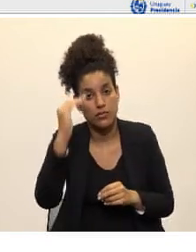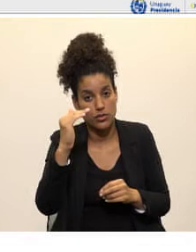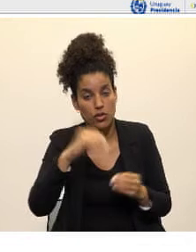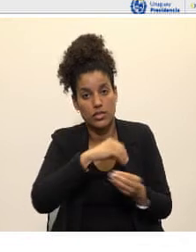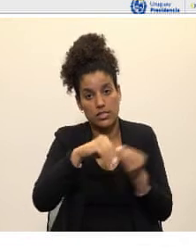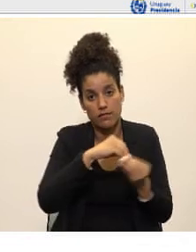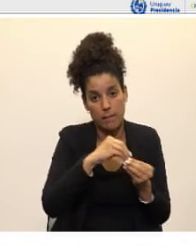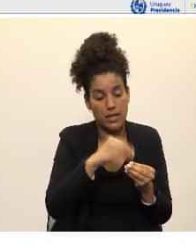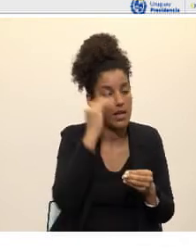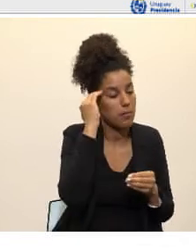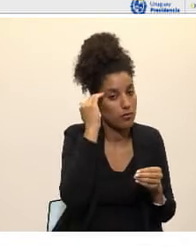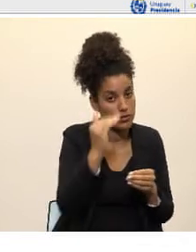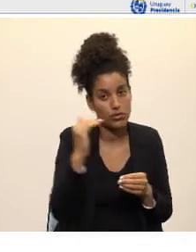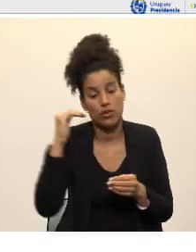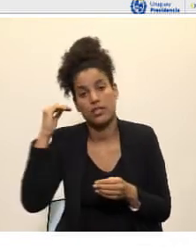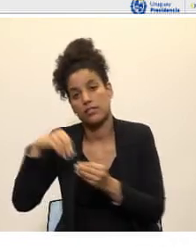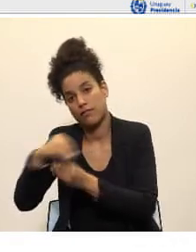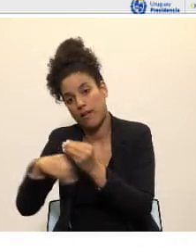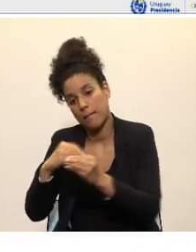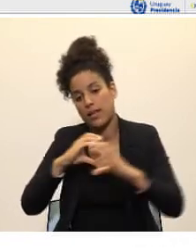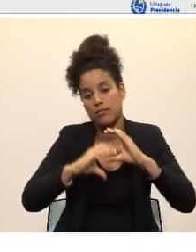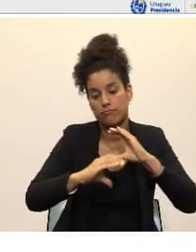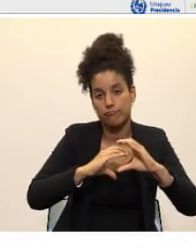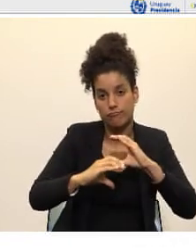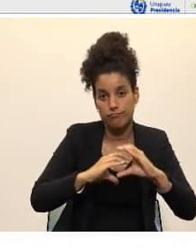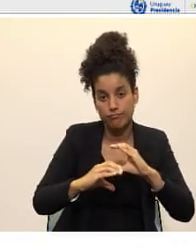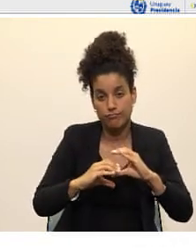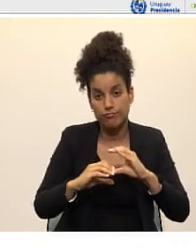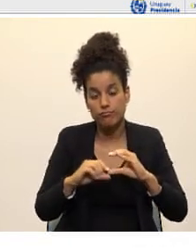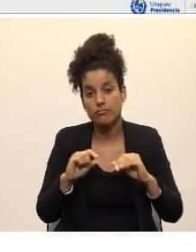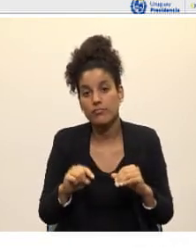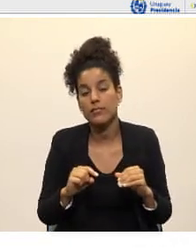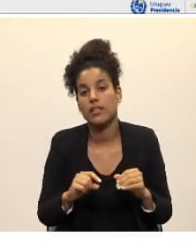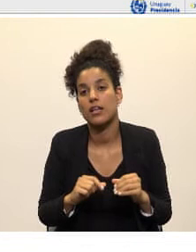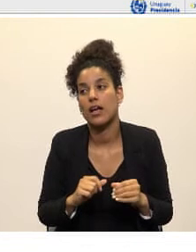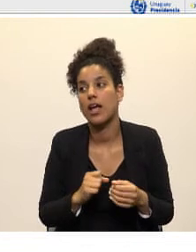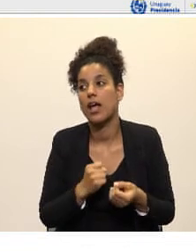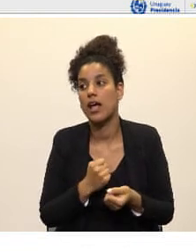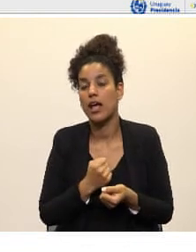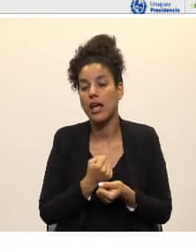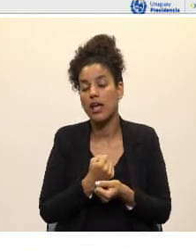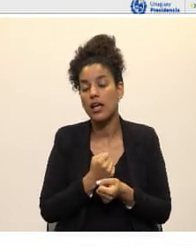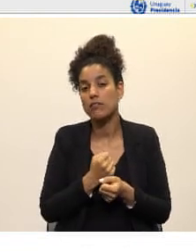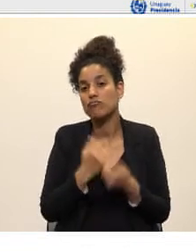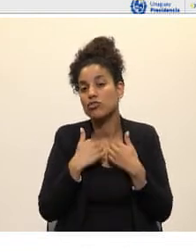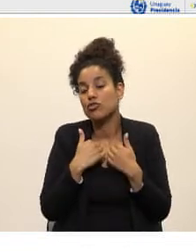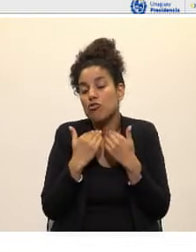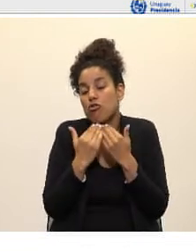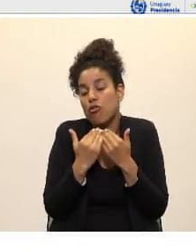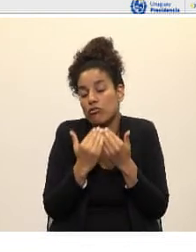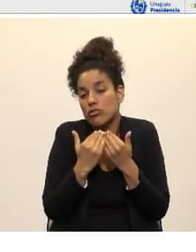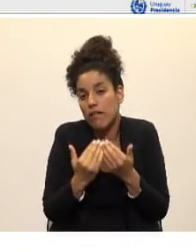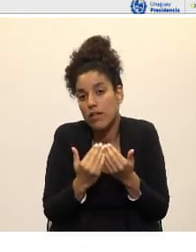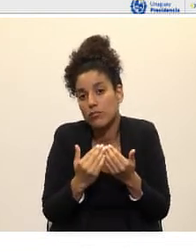manera diferente, una manera nueva, con la prudencia que invito a tomar, que no sabemos cuál va a